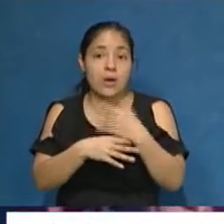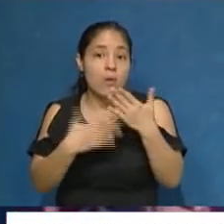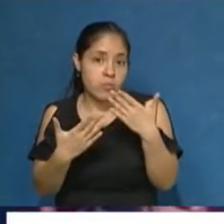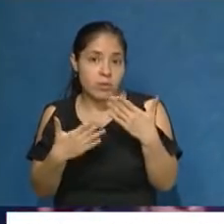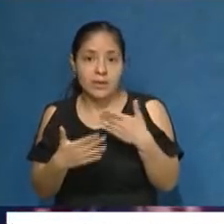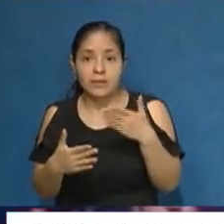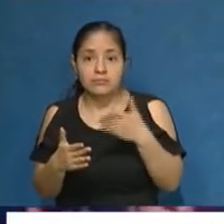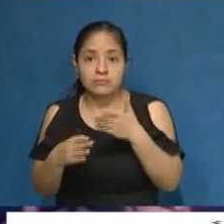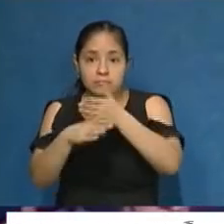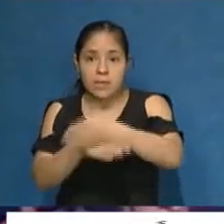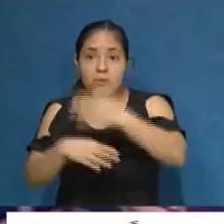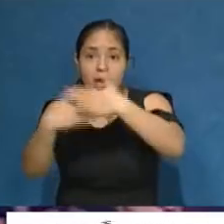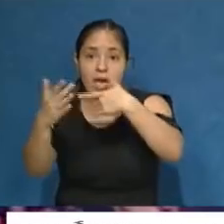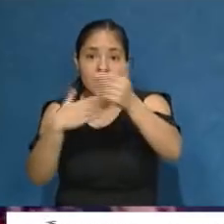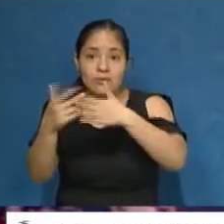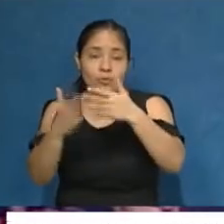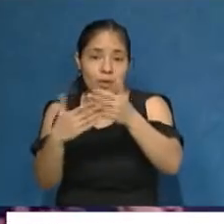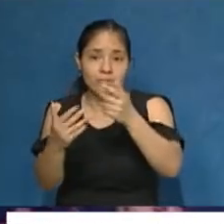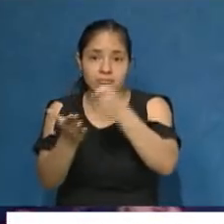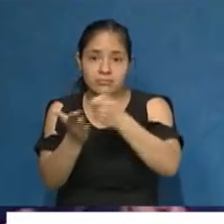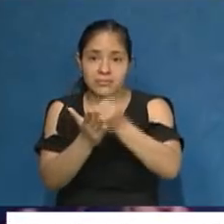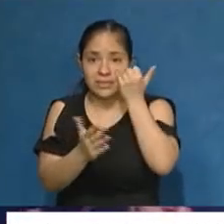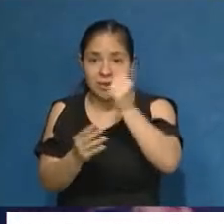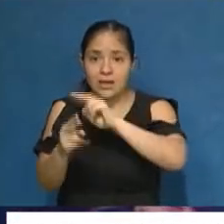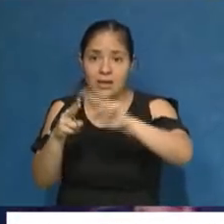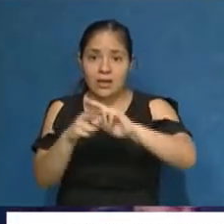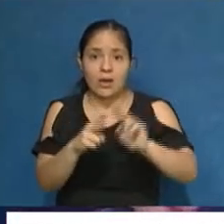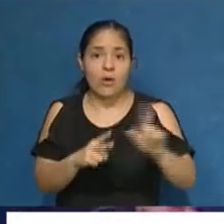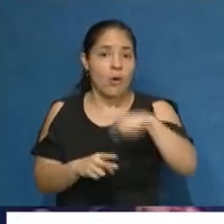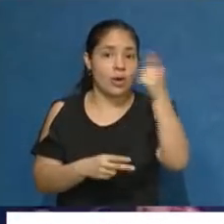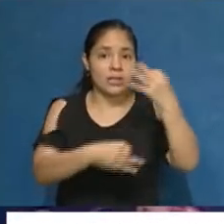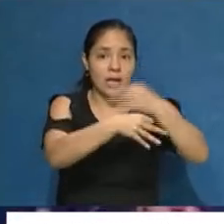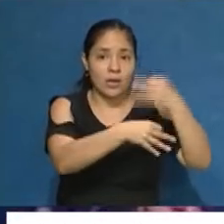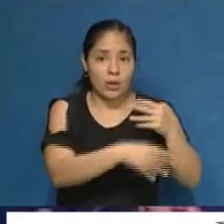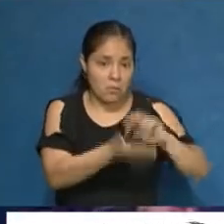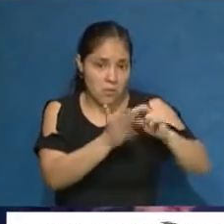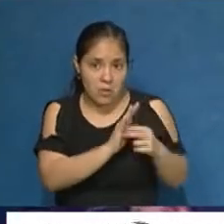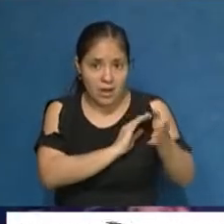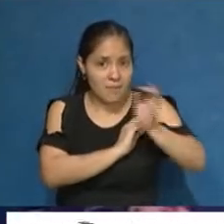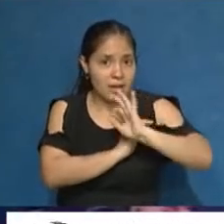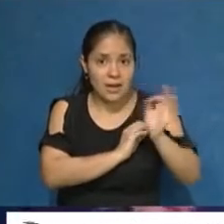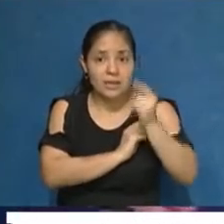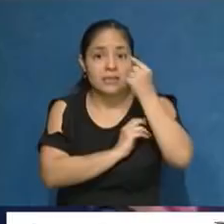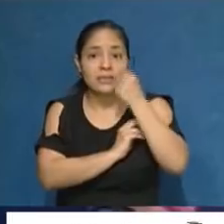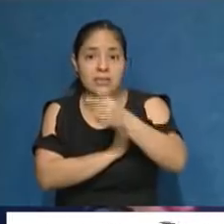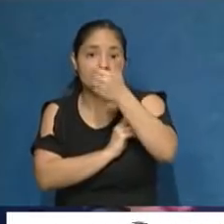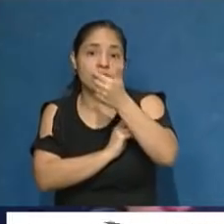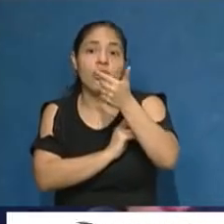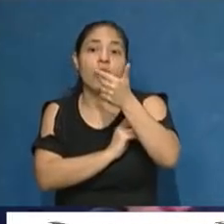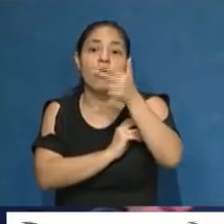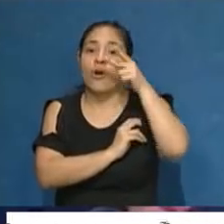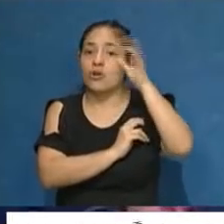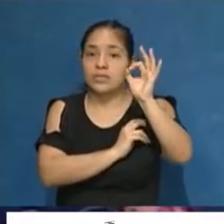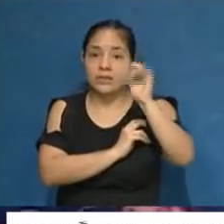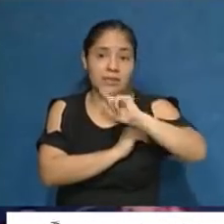en esas escuelas estamos trabajando. Ahora hay muchas más que no tienen dificultades para 180, para 160 y no la tendrían